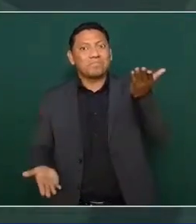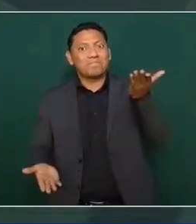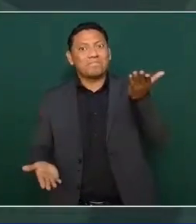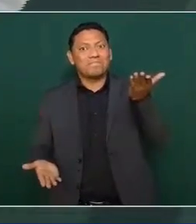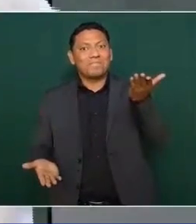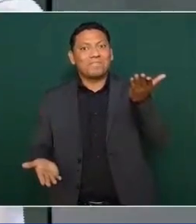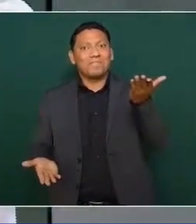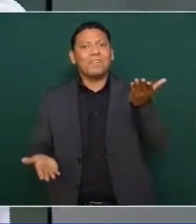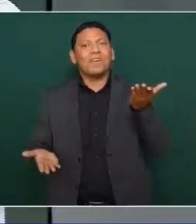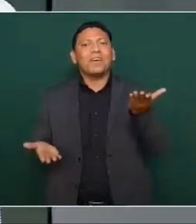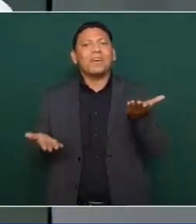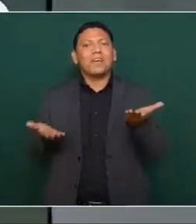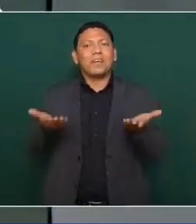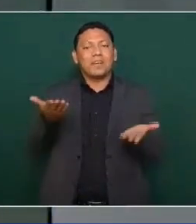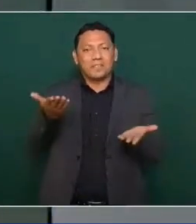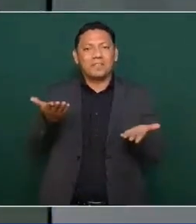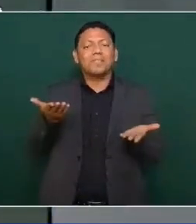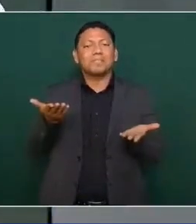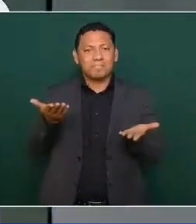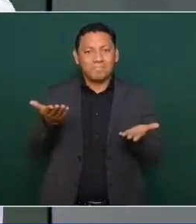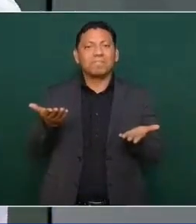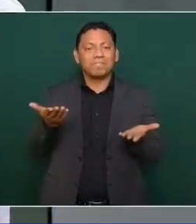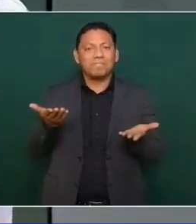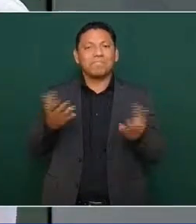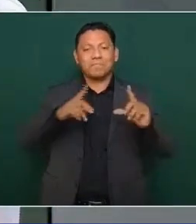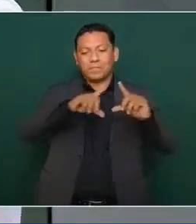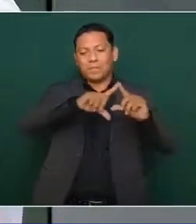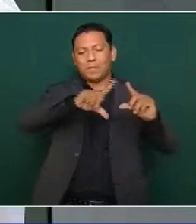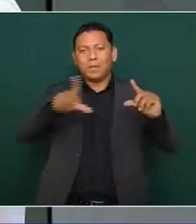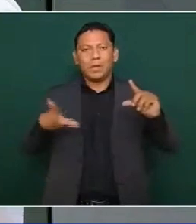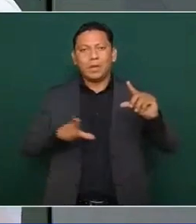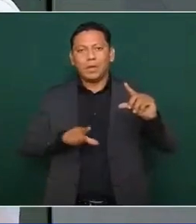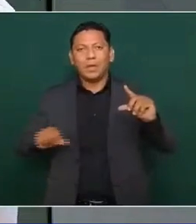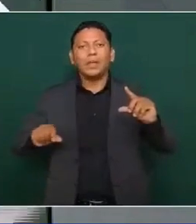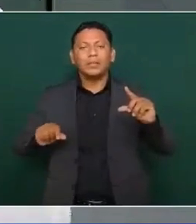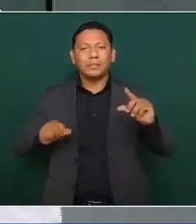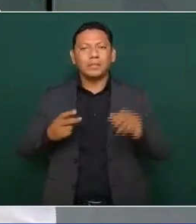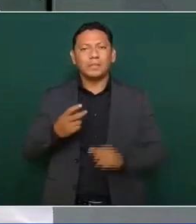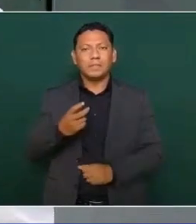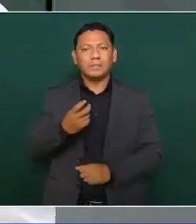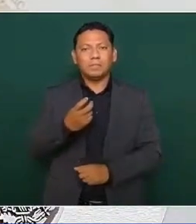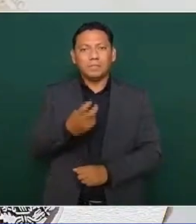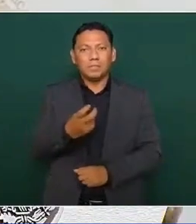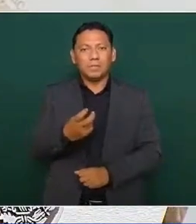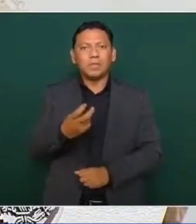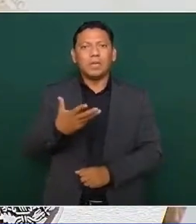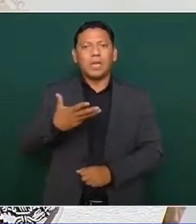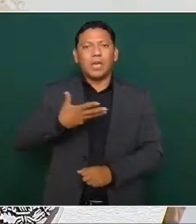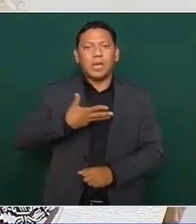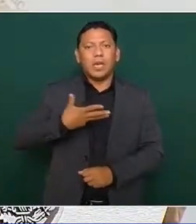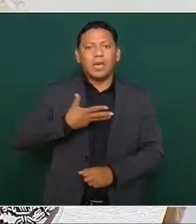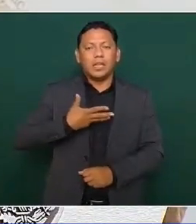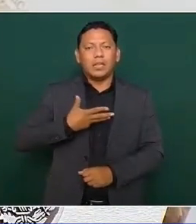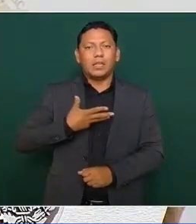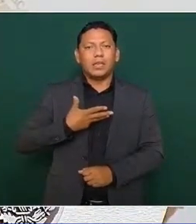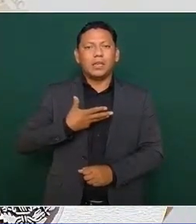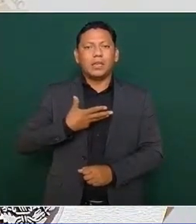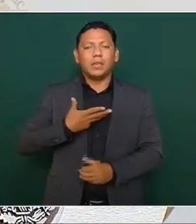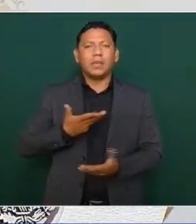y ahora es enderezar y que haya un